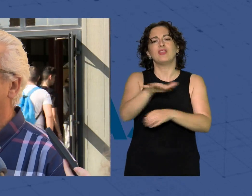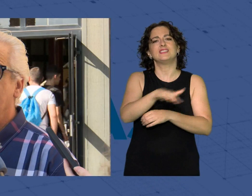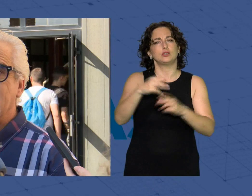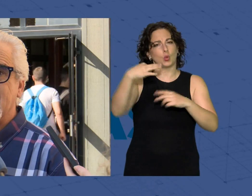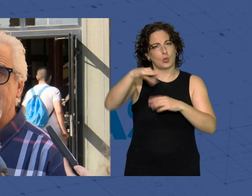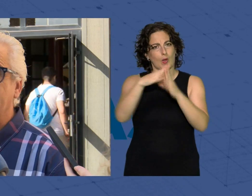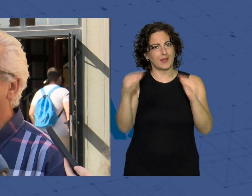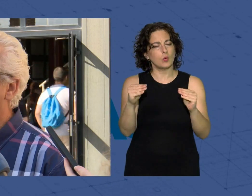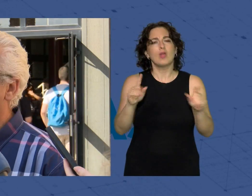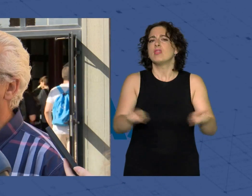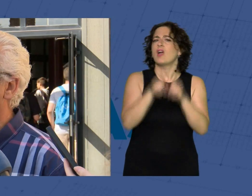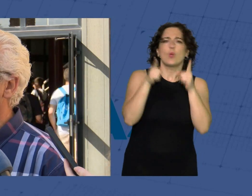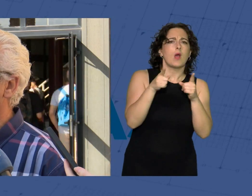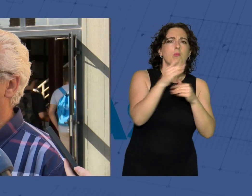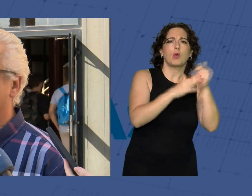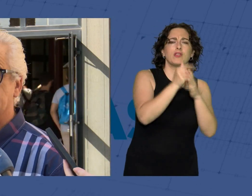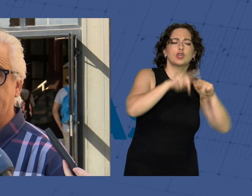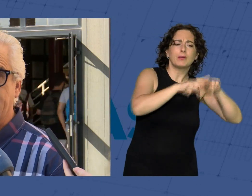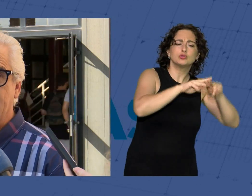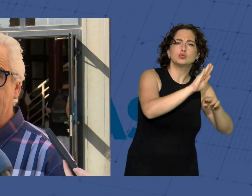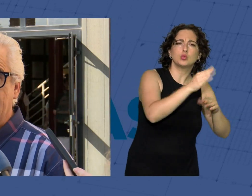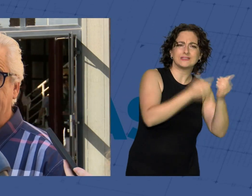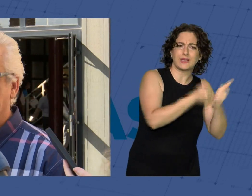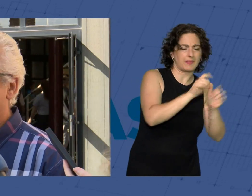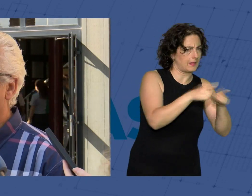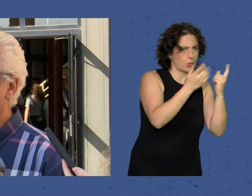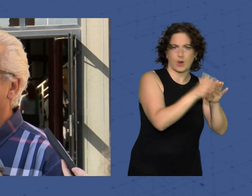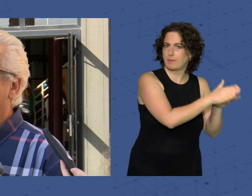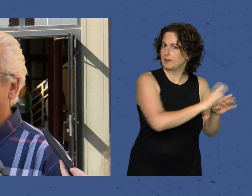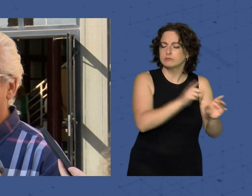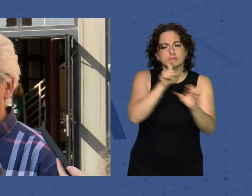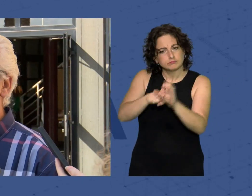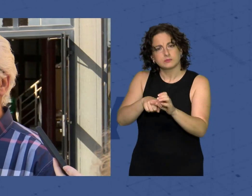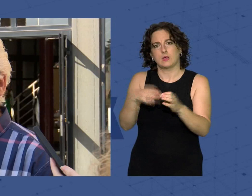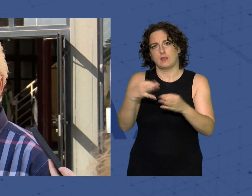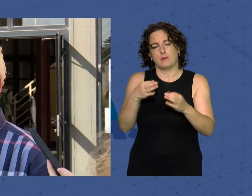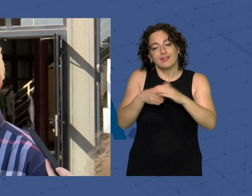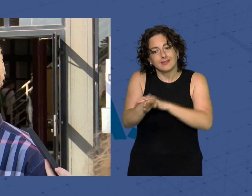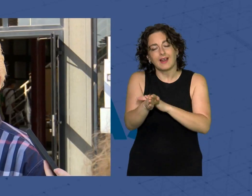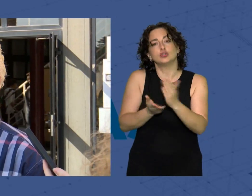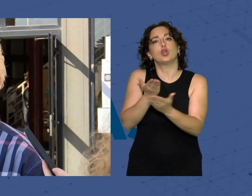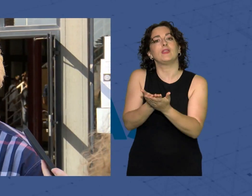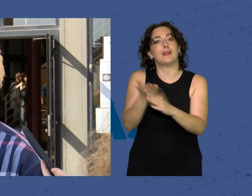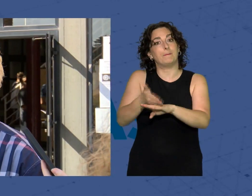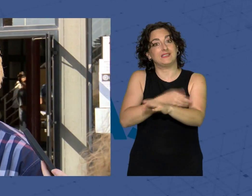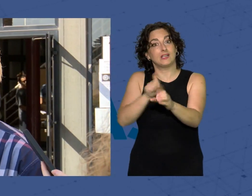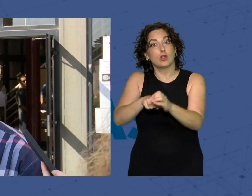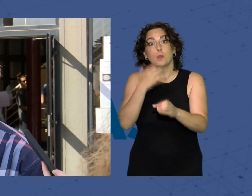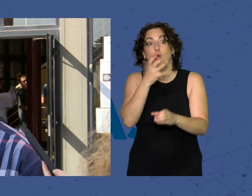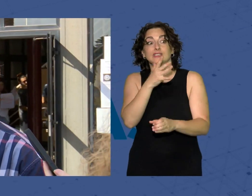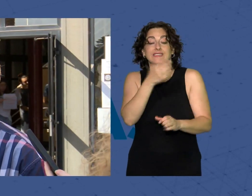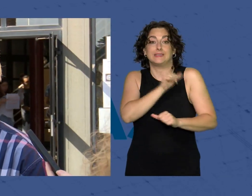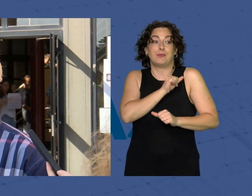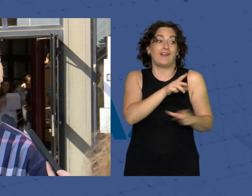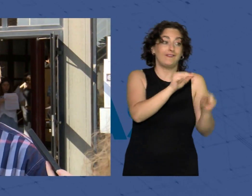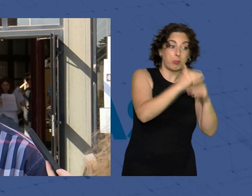independientemente de que estén en un proceso de revisión de sus exámenes. Es necesario que se metan, que soliciten, porque si esperan a